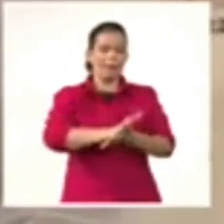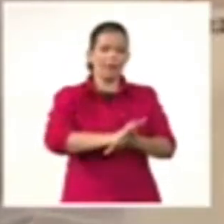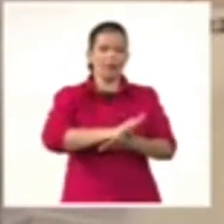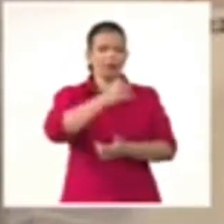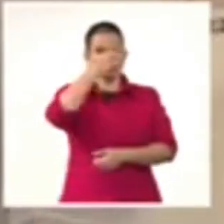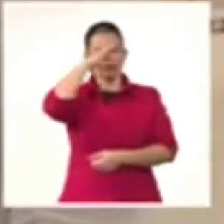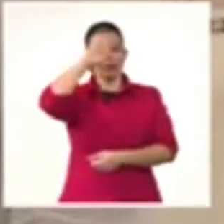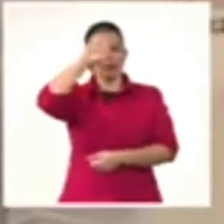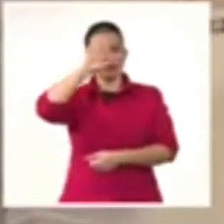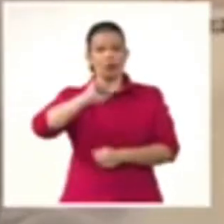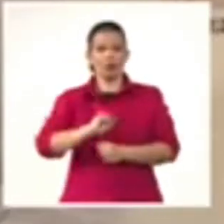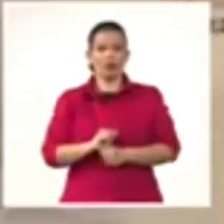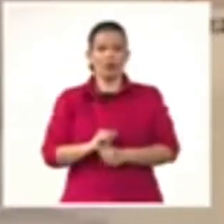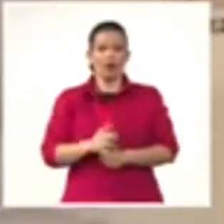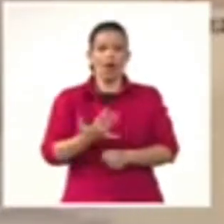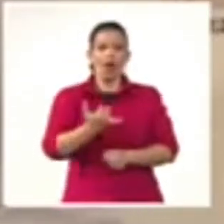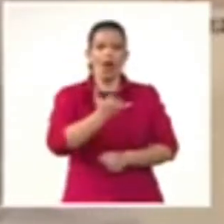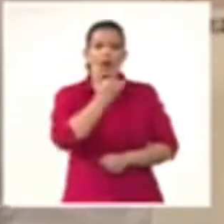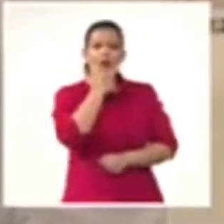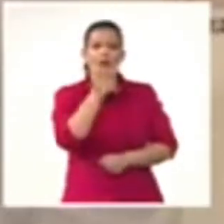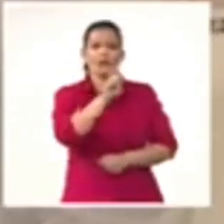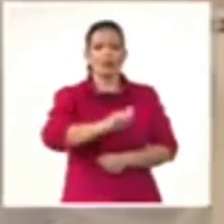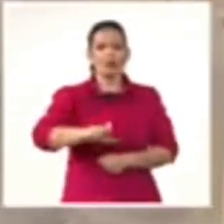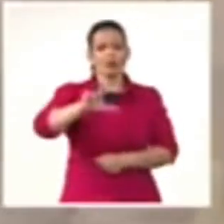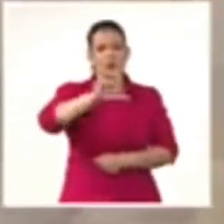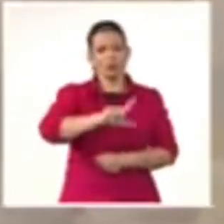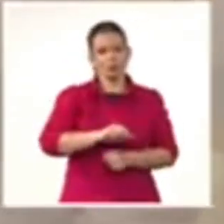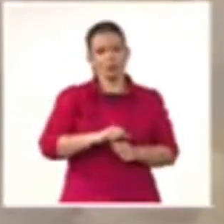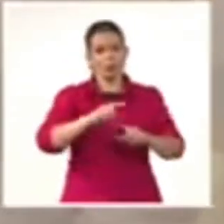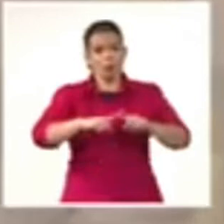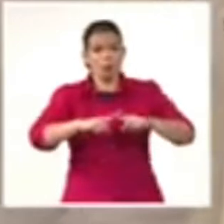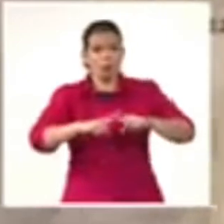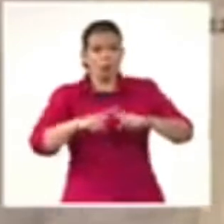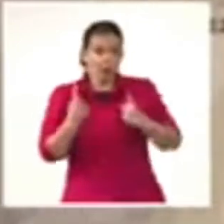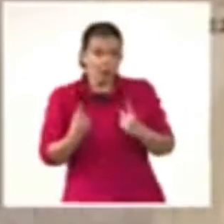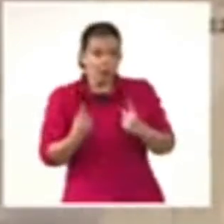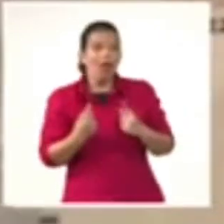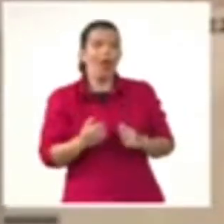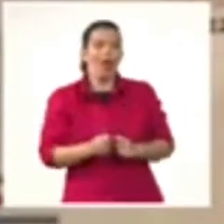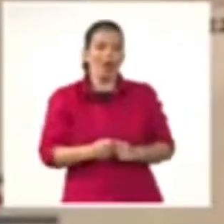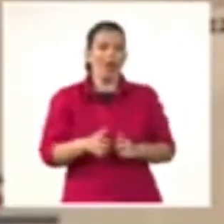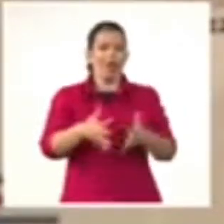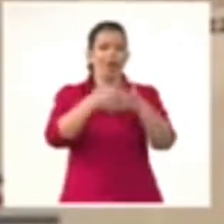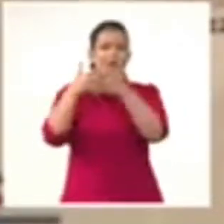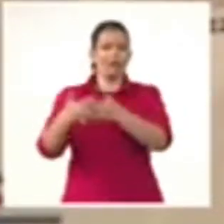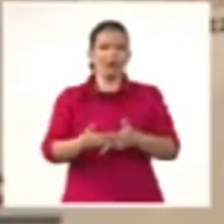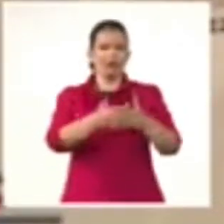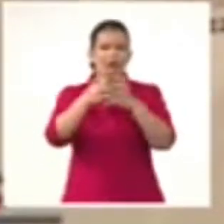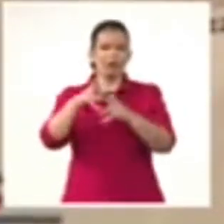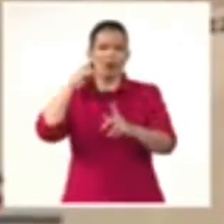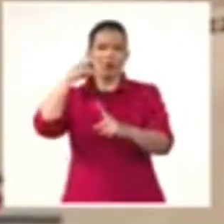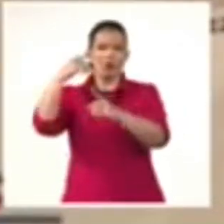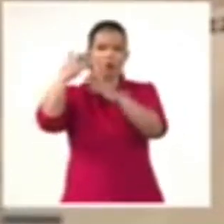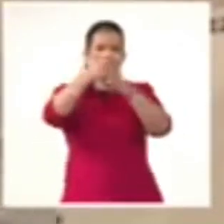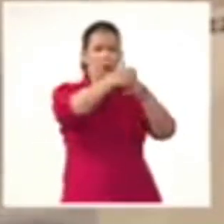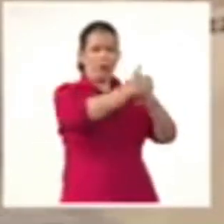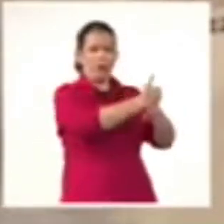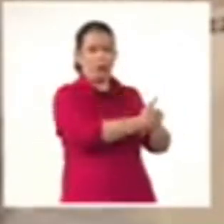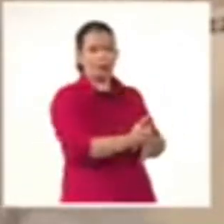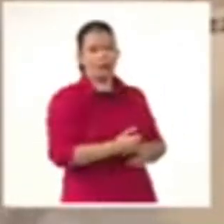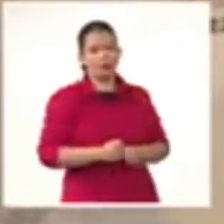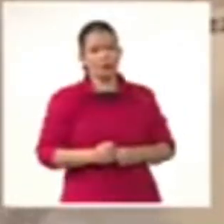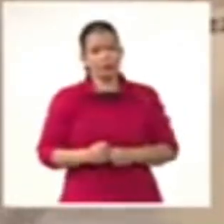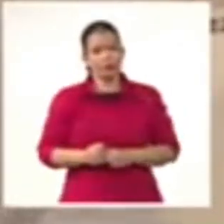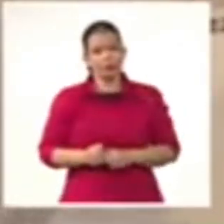el socialismo, evitar que otros pueblos se inspiren en esta experiencia. No hay otra explicación para